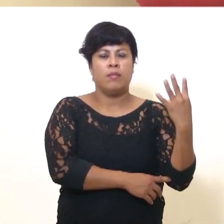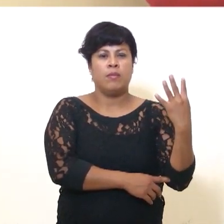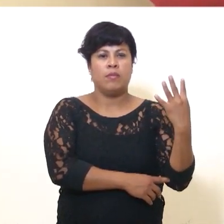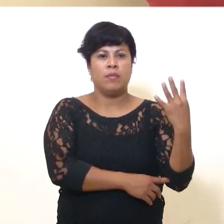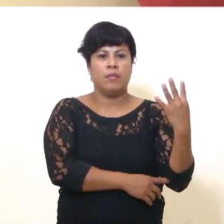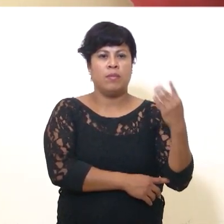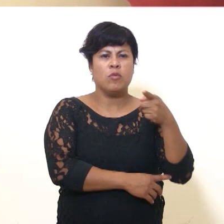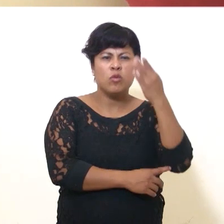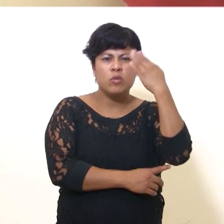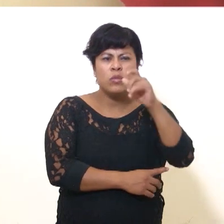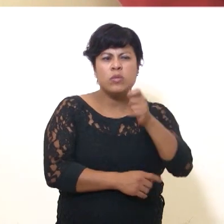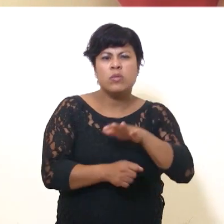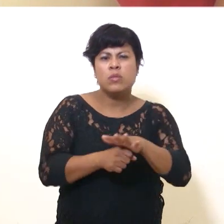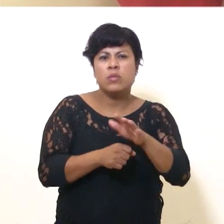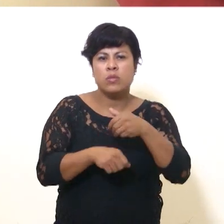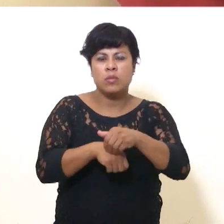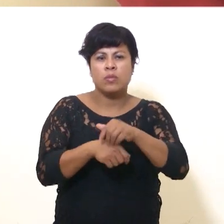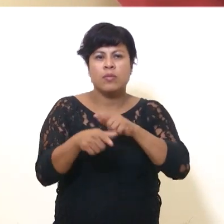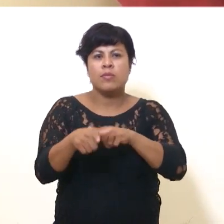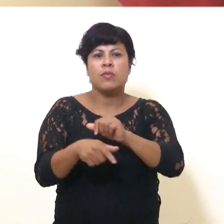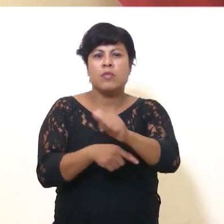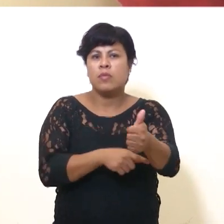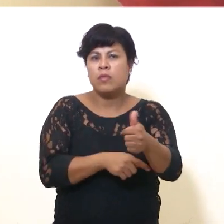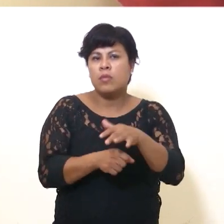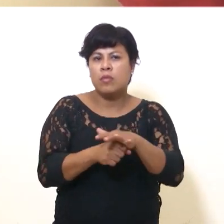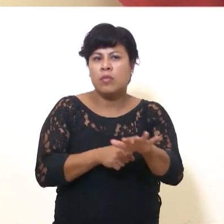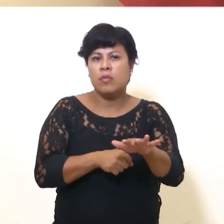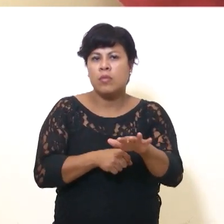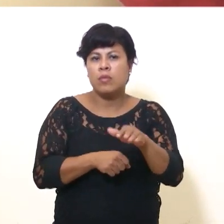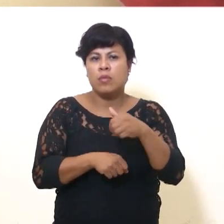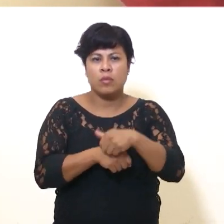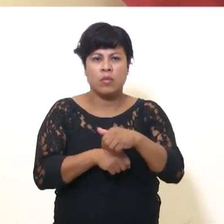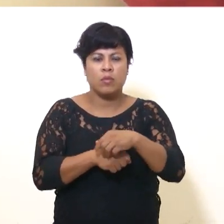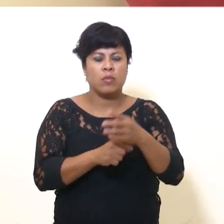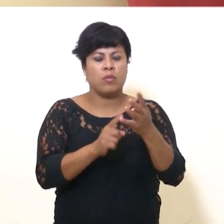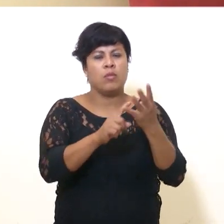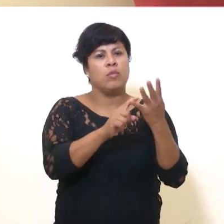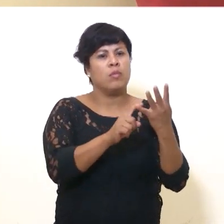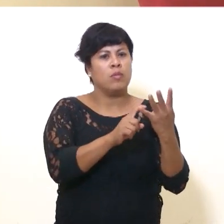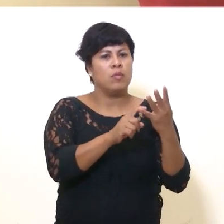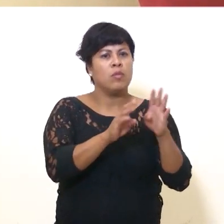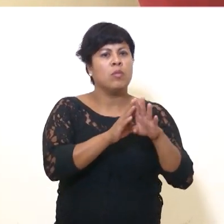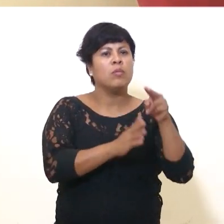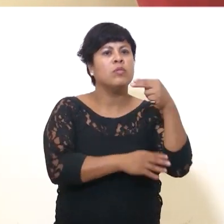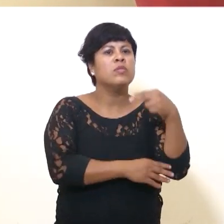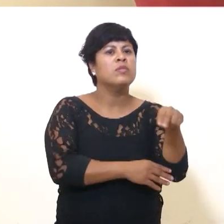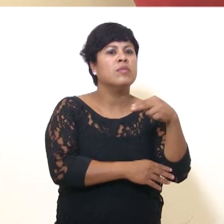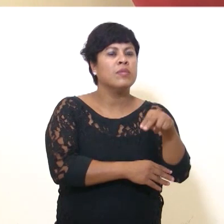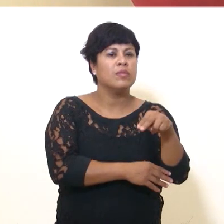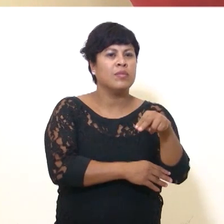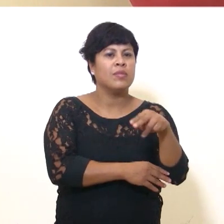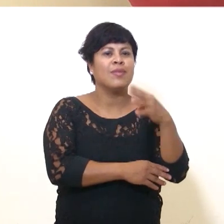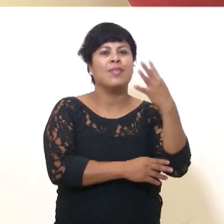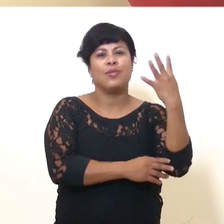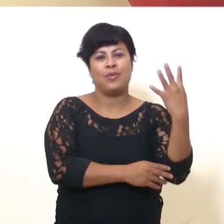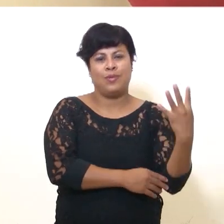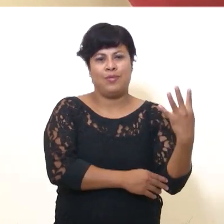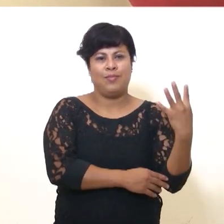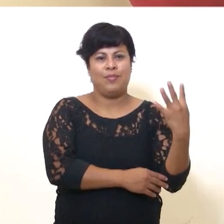3. ¿Y aquí? ¿Sabes qué número sigue? Sería otro dedito más. ¿Cómo se